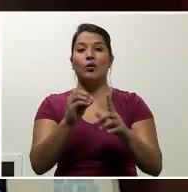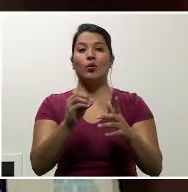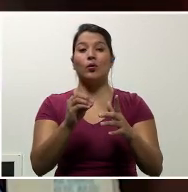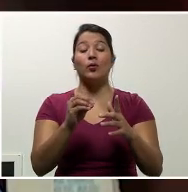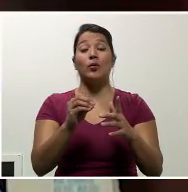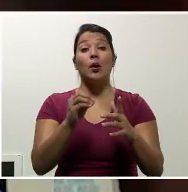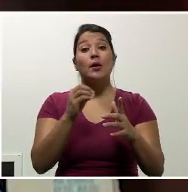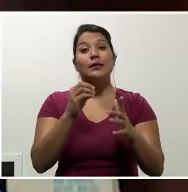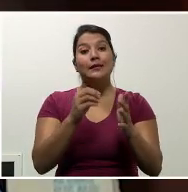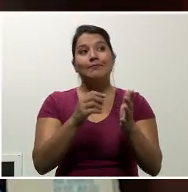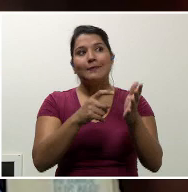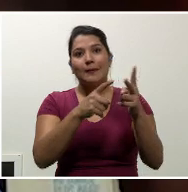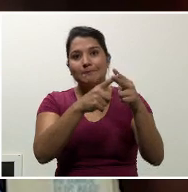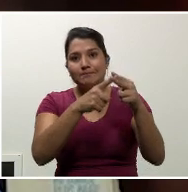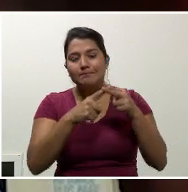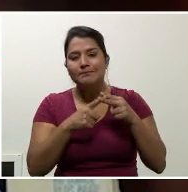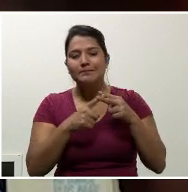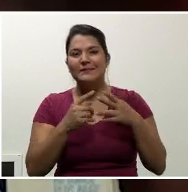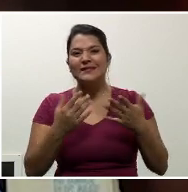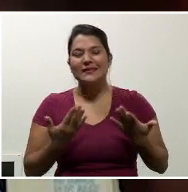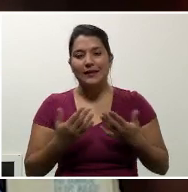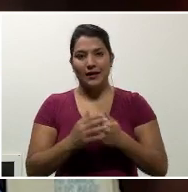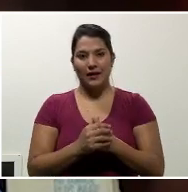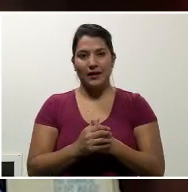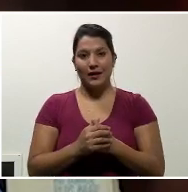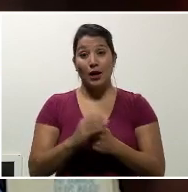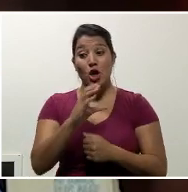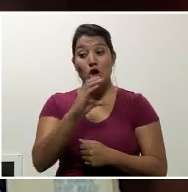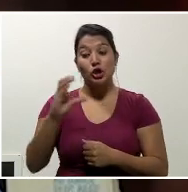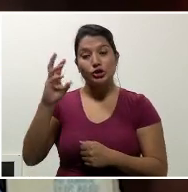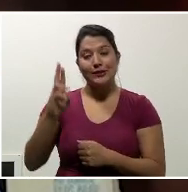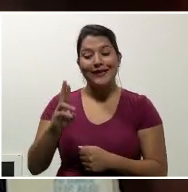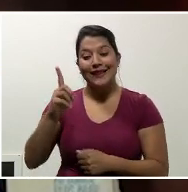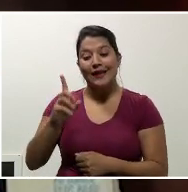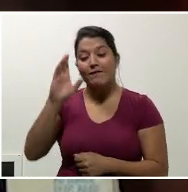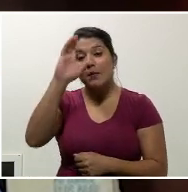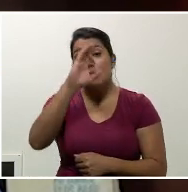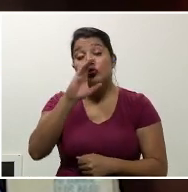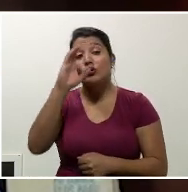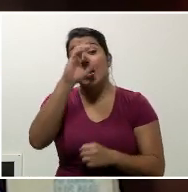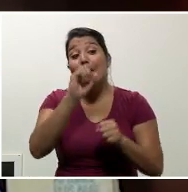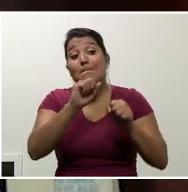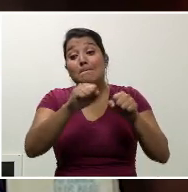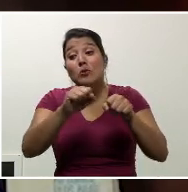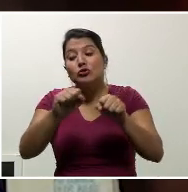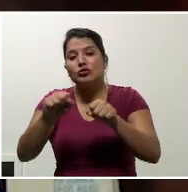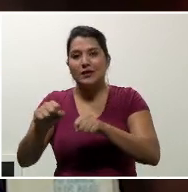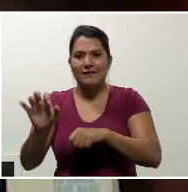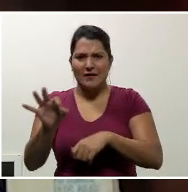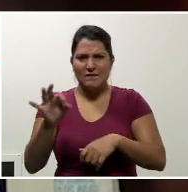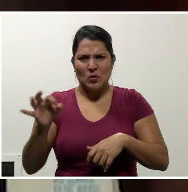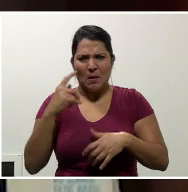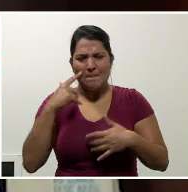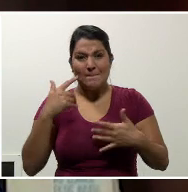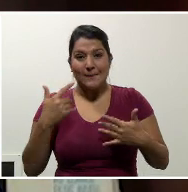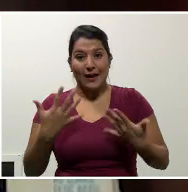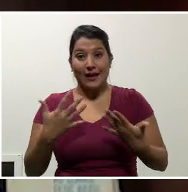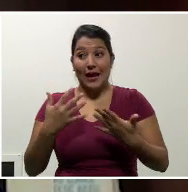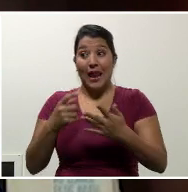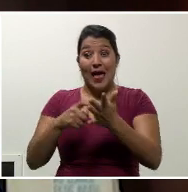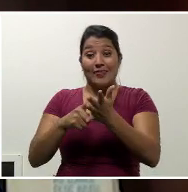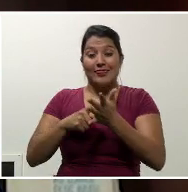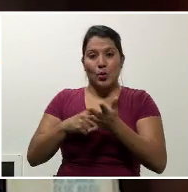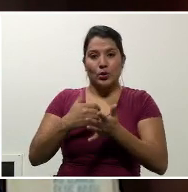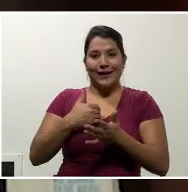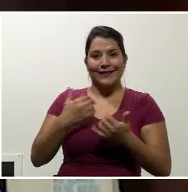básicamente buscar de las maneras posibles que el costo de la deuda